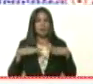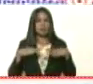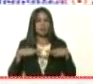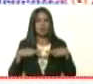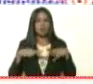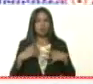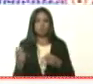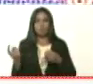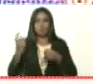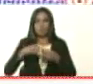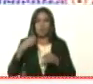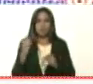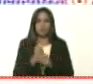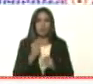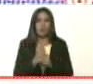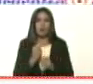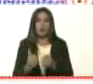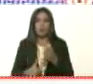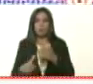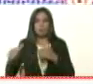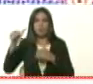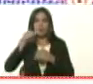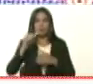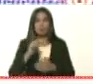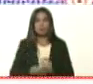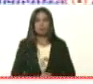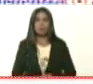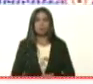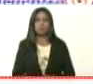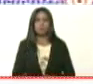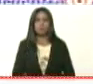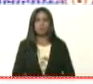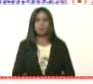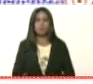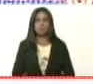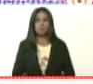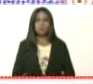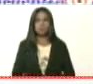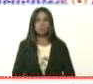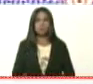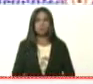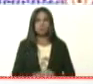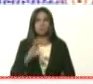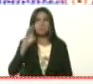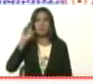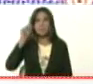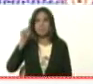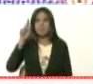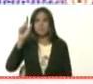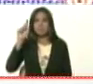te incorpora al más alto nivel de los CPT.